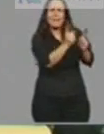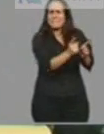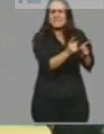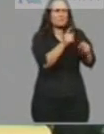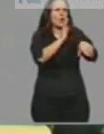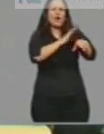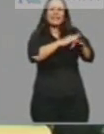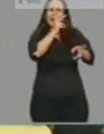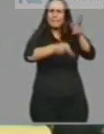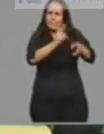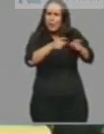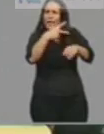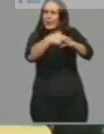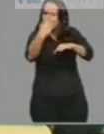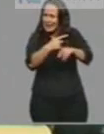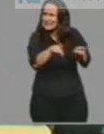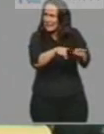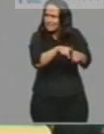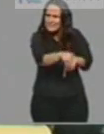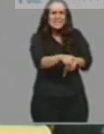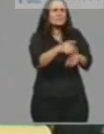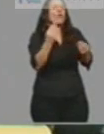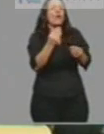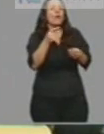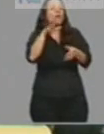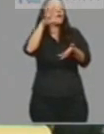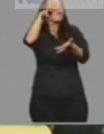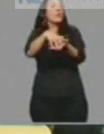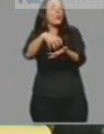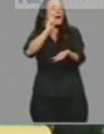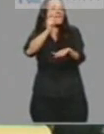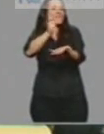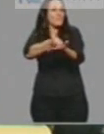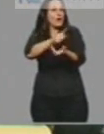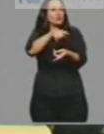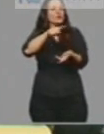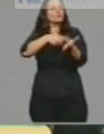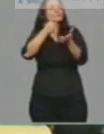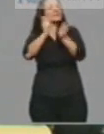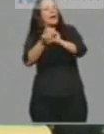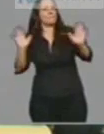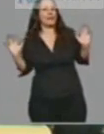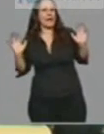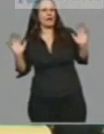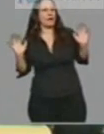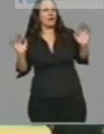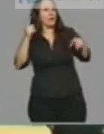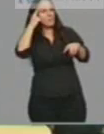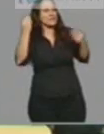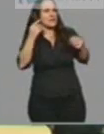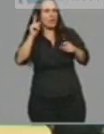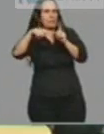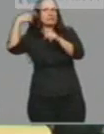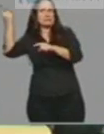plazos, nada más que cambiando el lugar de pago para evitar eventuales embargos que pudieran sufrir los fondos porque